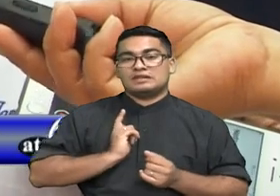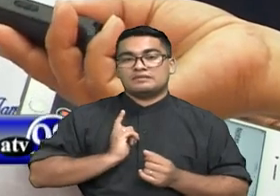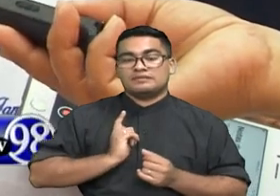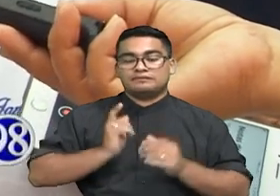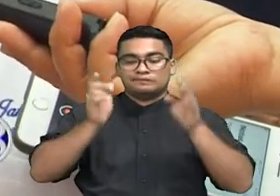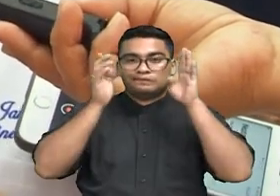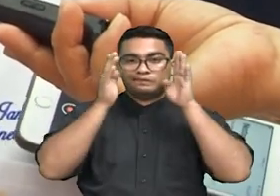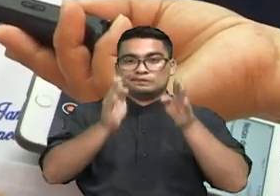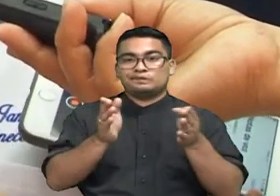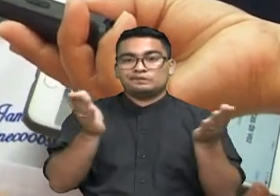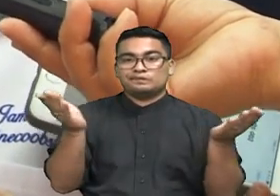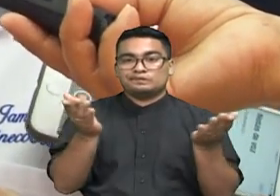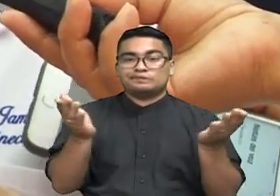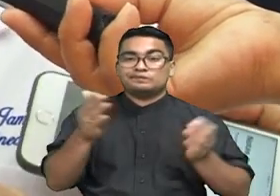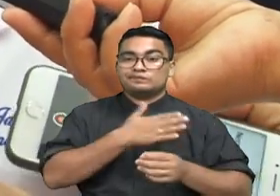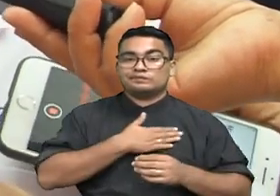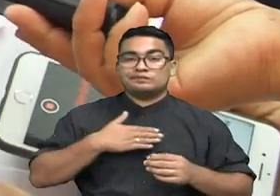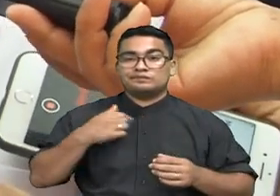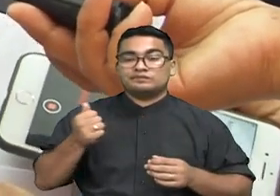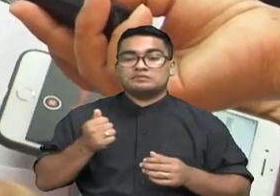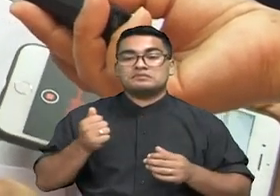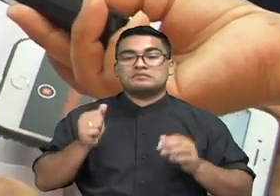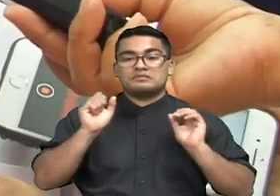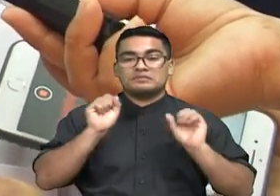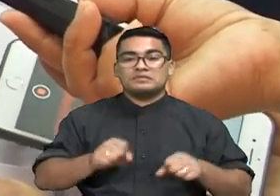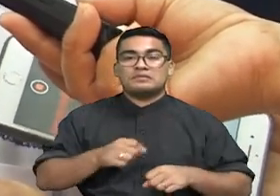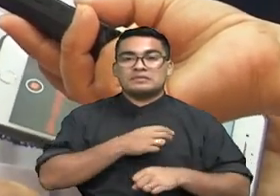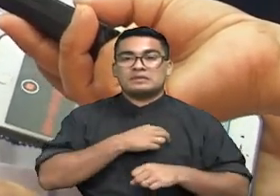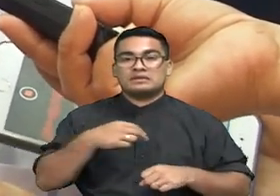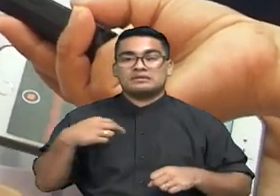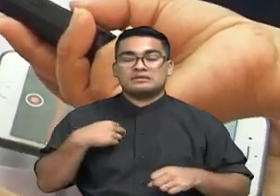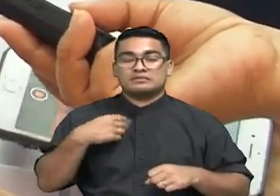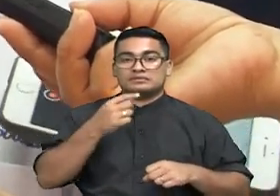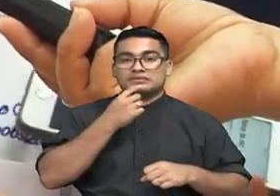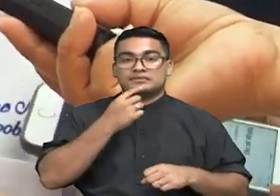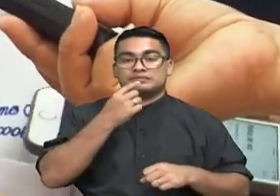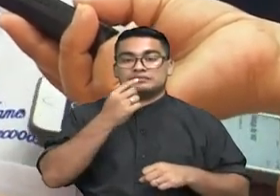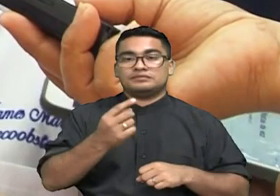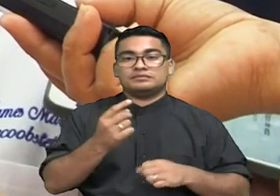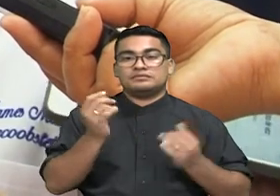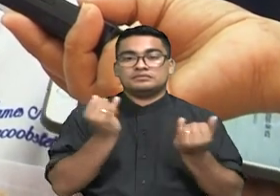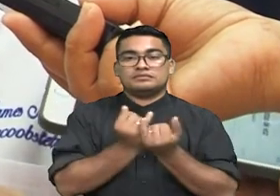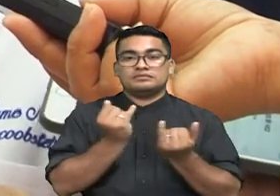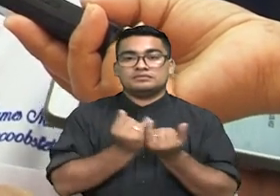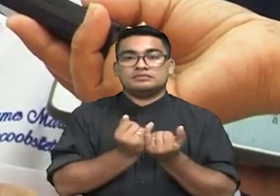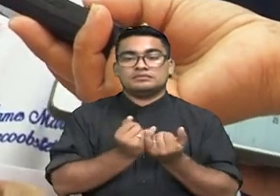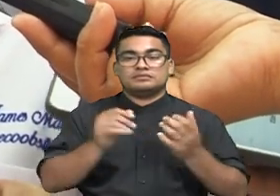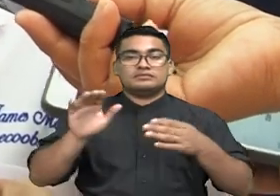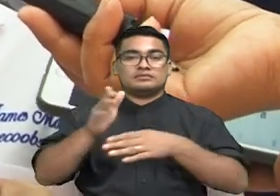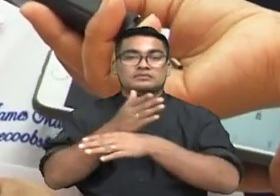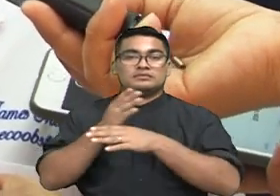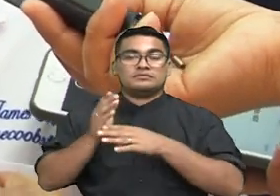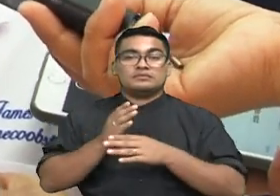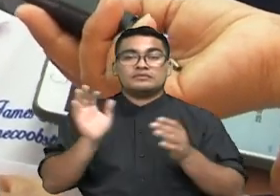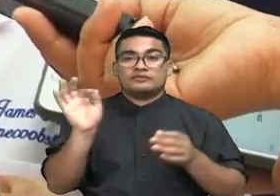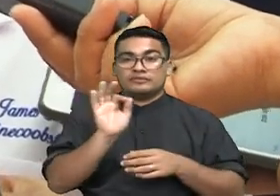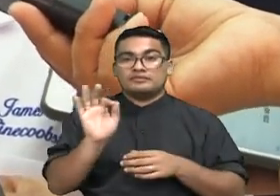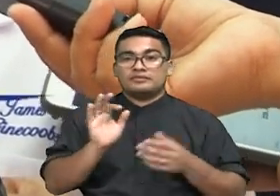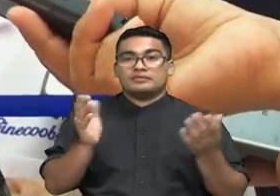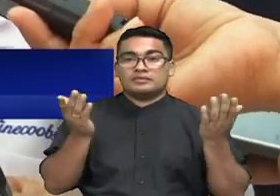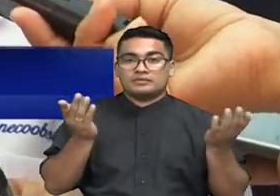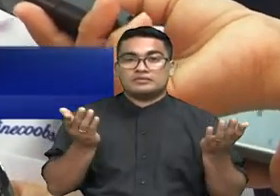tratar con la mejor evidencia disponible y con estandarización de tal forma de